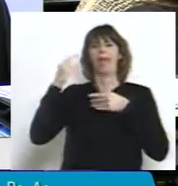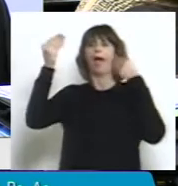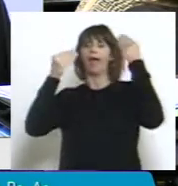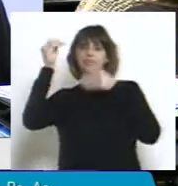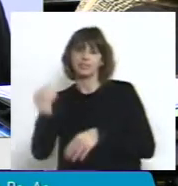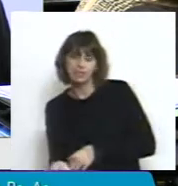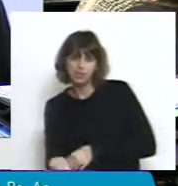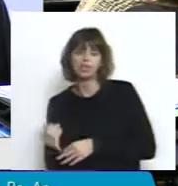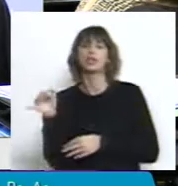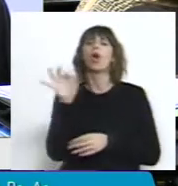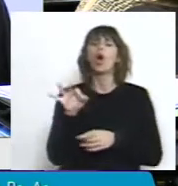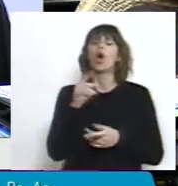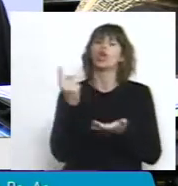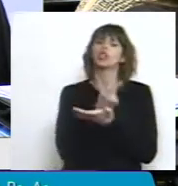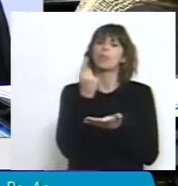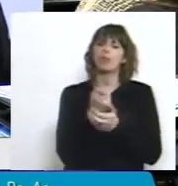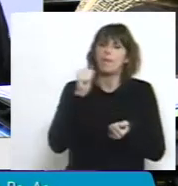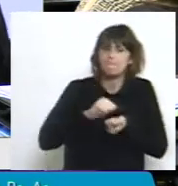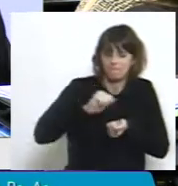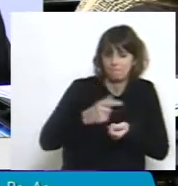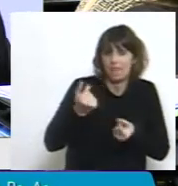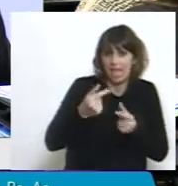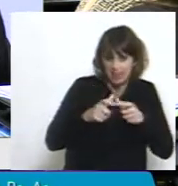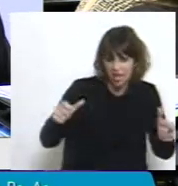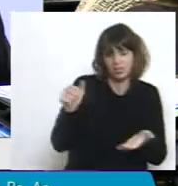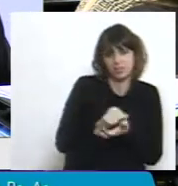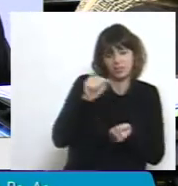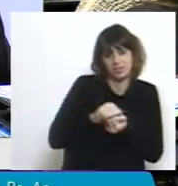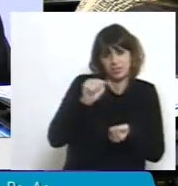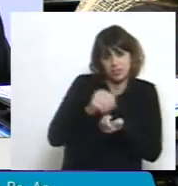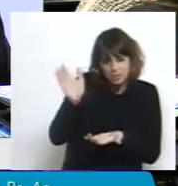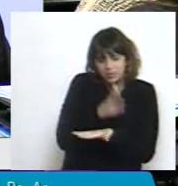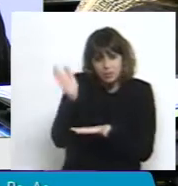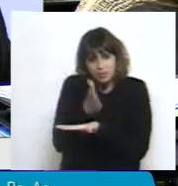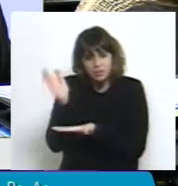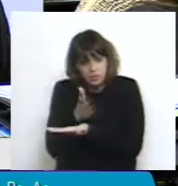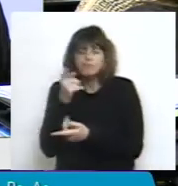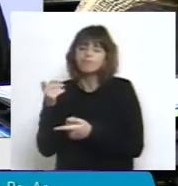un déficit, como si esta Argentina no tuviera una economía suficientemente